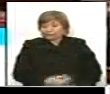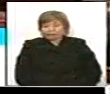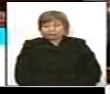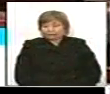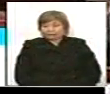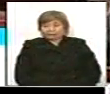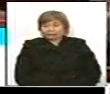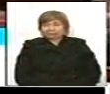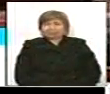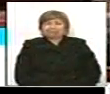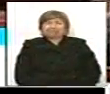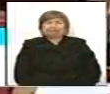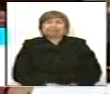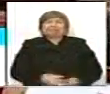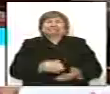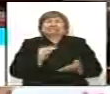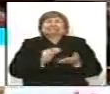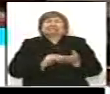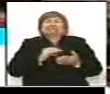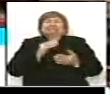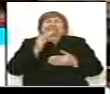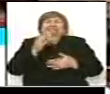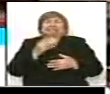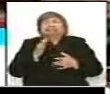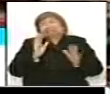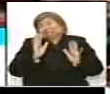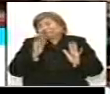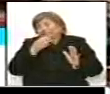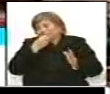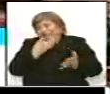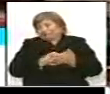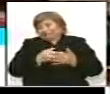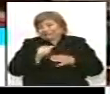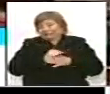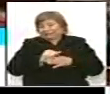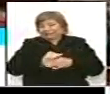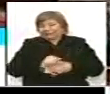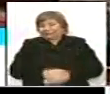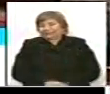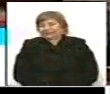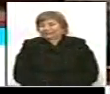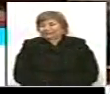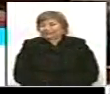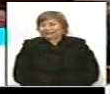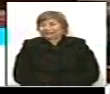No, todavía, qué bueno. Bueno, bueno para el ejercicio, ¿no?